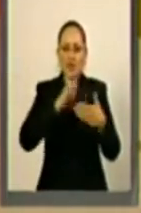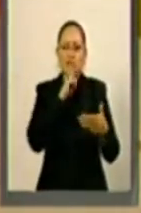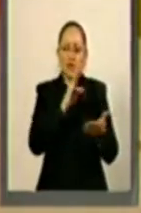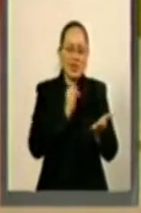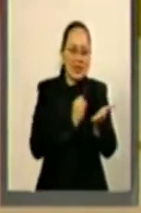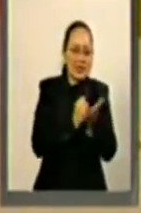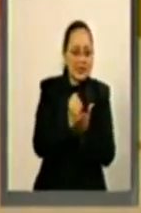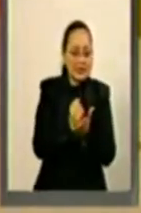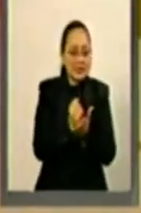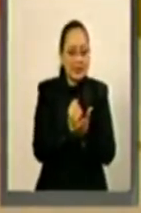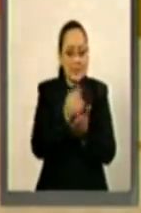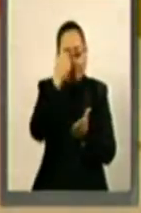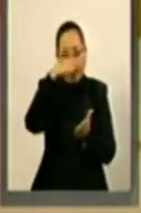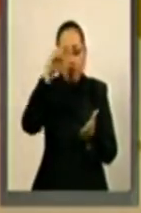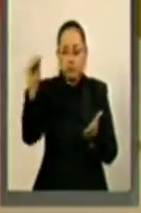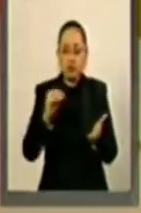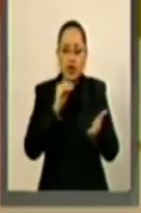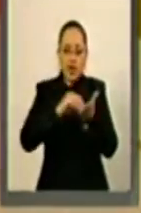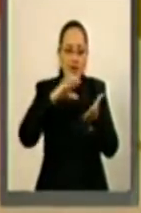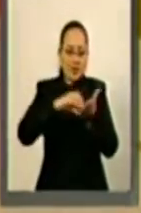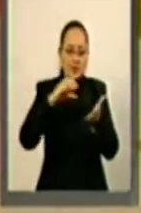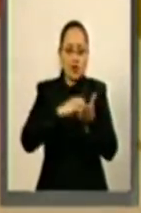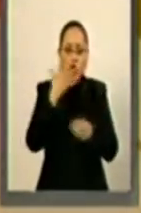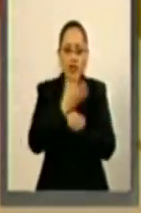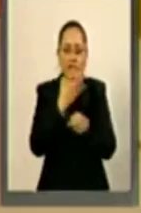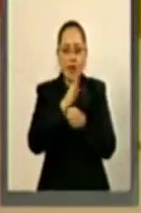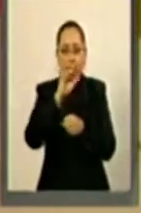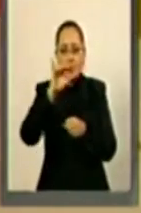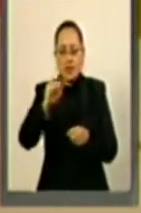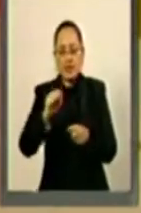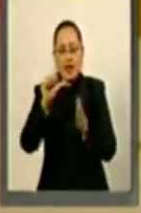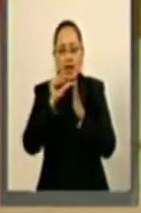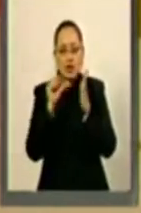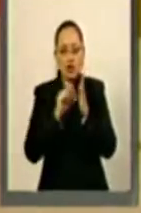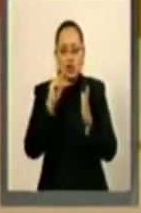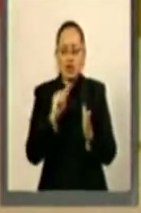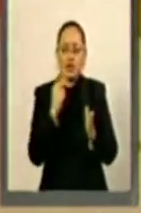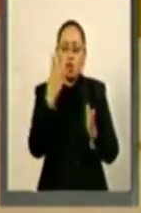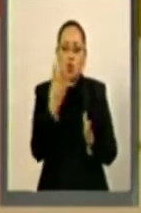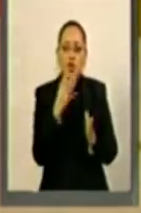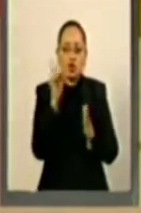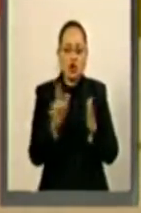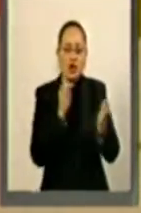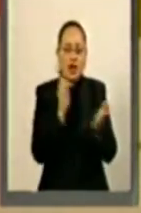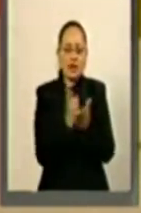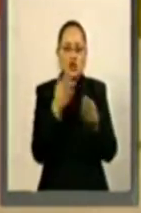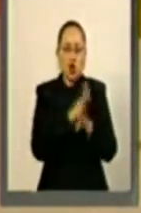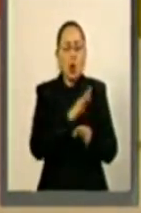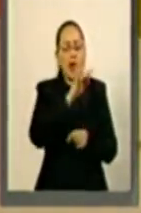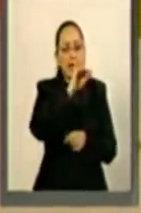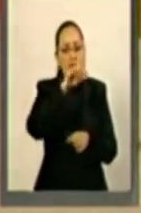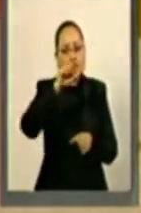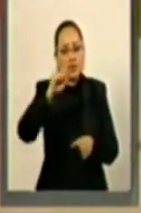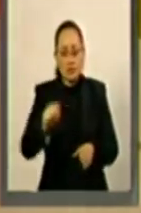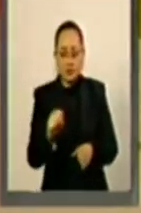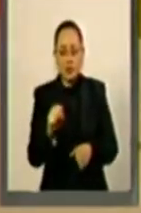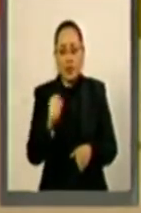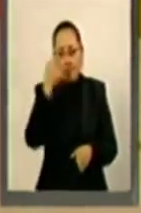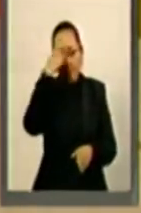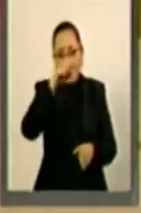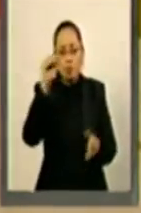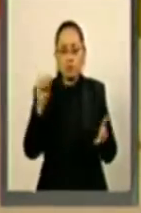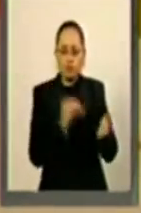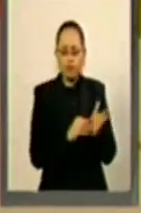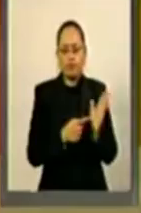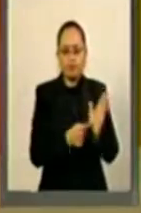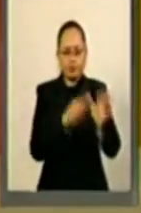decreto para adicionar la fracción quinta bis al artículo 84 de la Ley del Instituto Mexicano del Seguro Social, para quedar